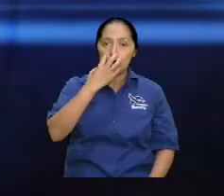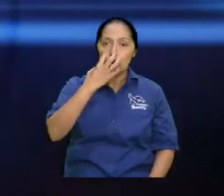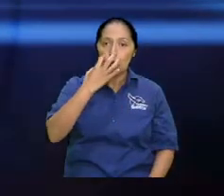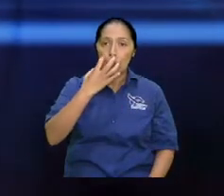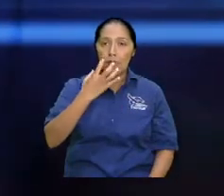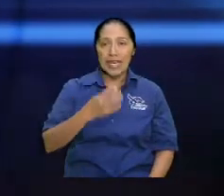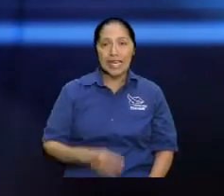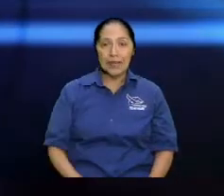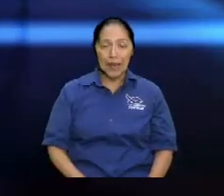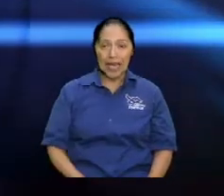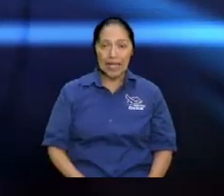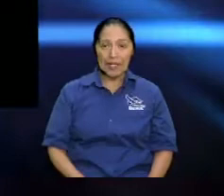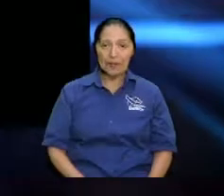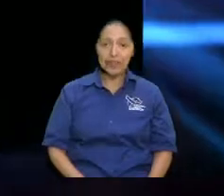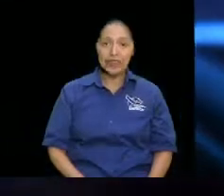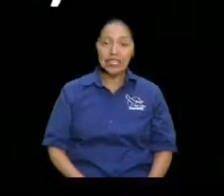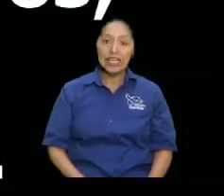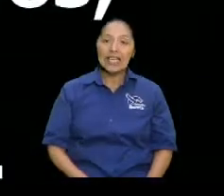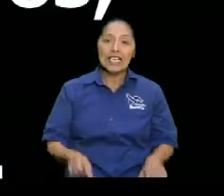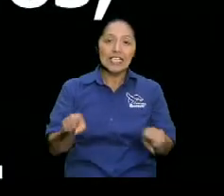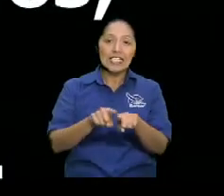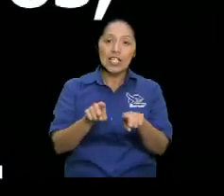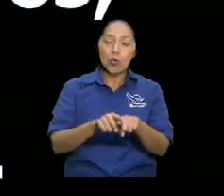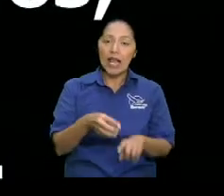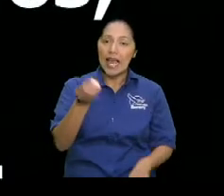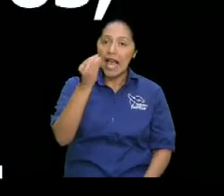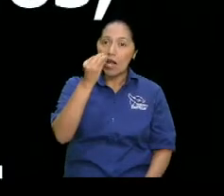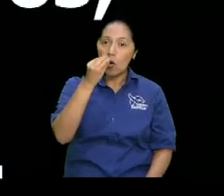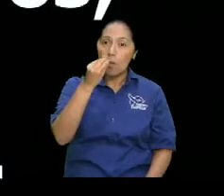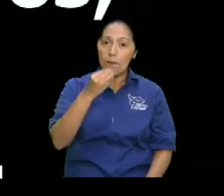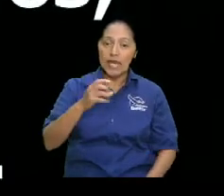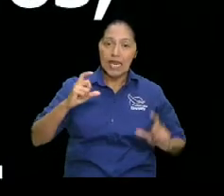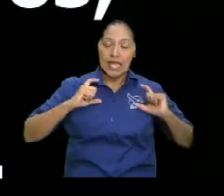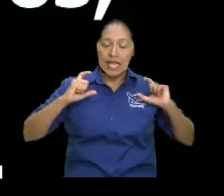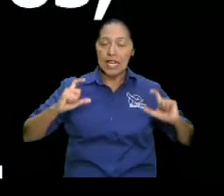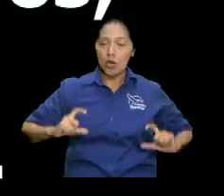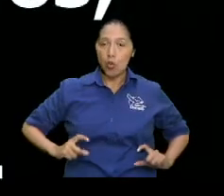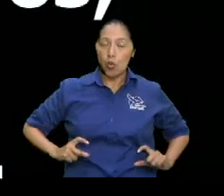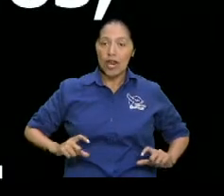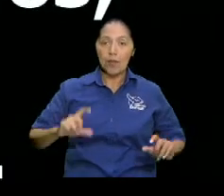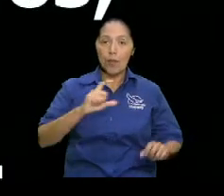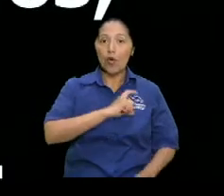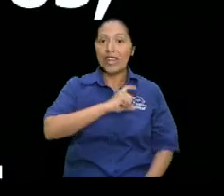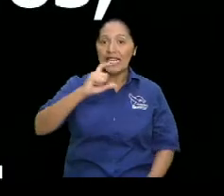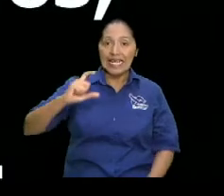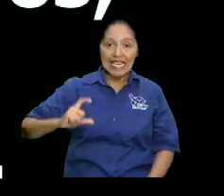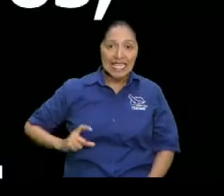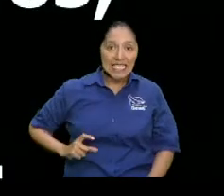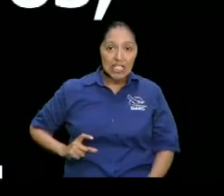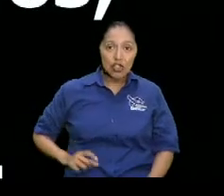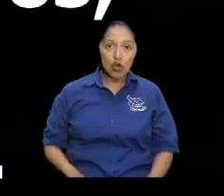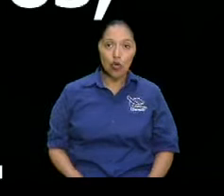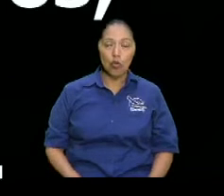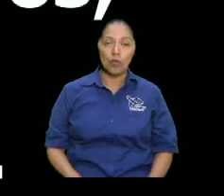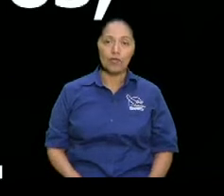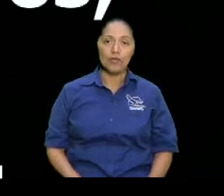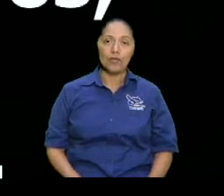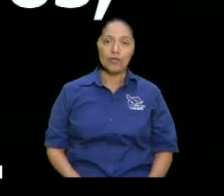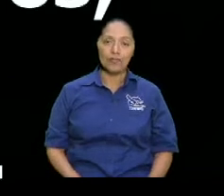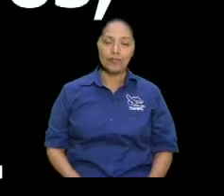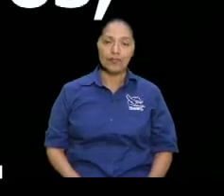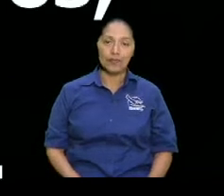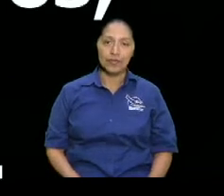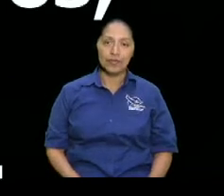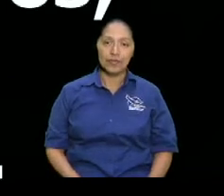Al comernos a Cristo, hacemos las hazañas que hizo Cristo. Pero como estamos enfocándonos en lo que hizo el